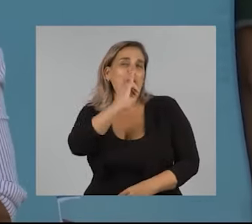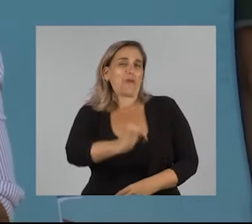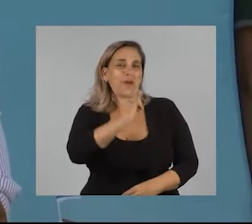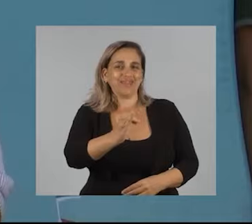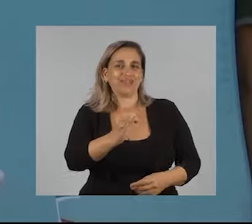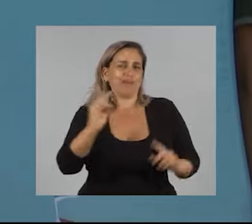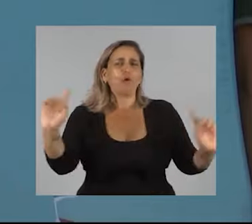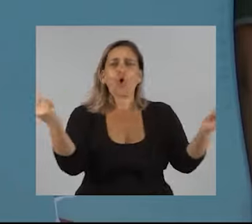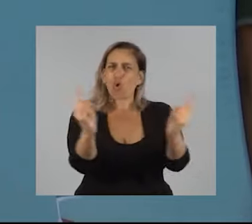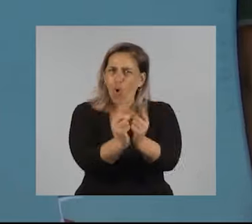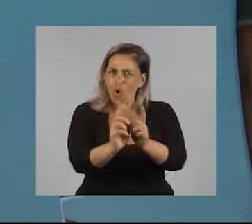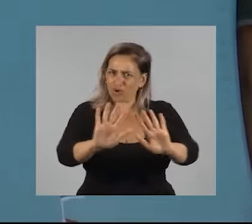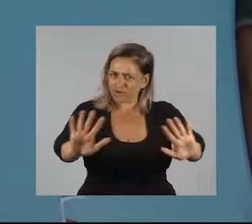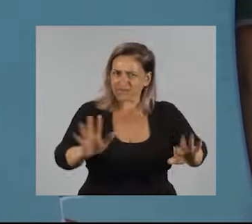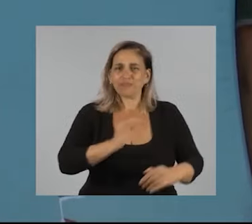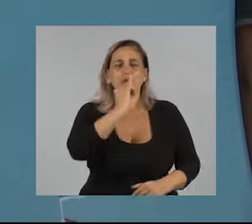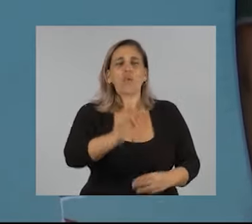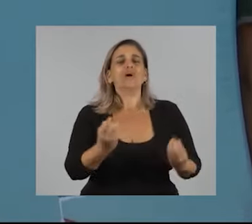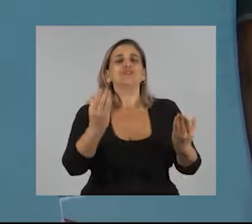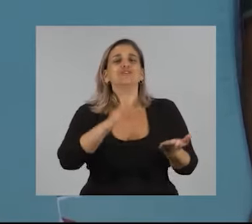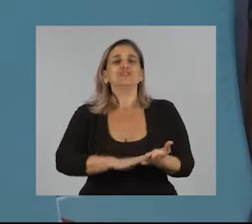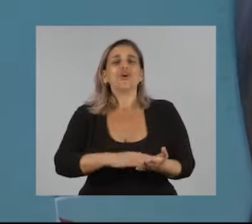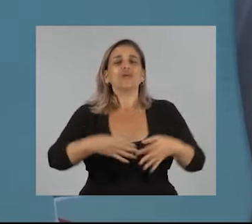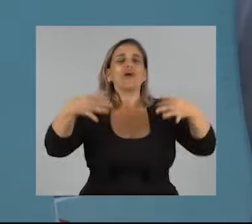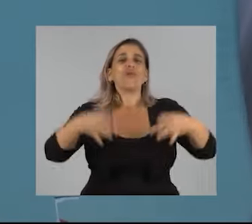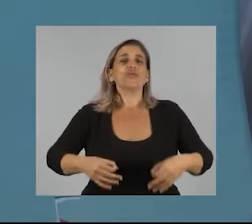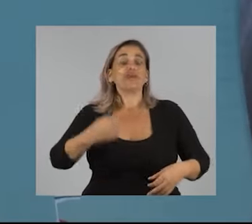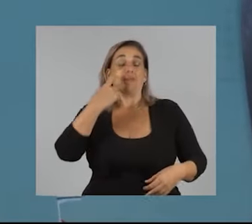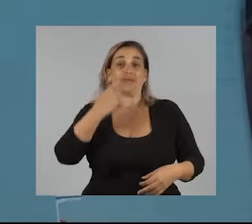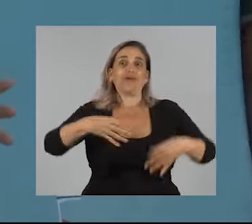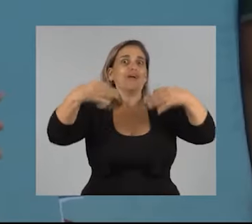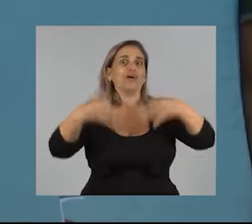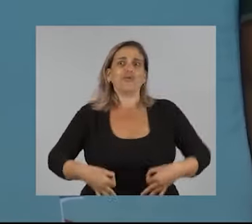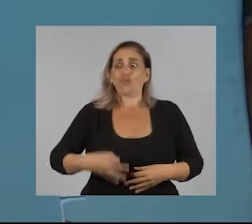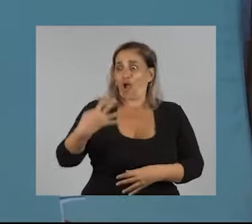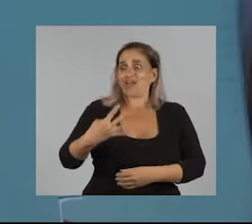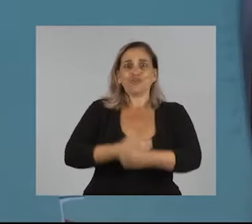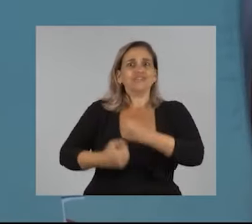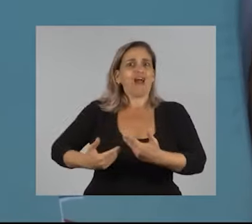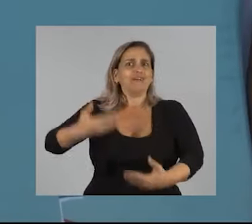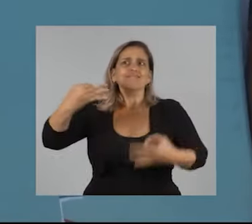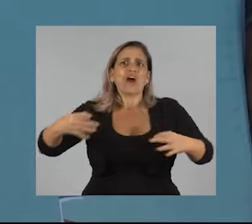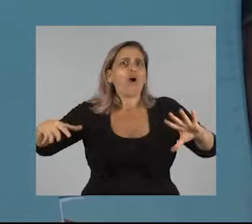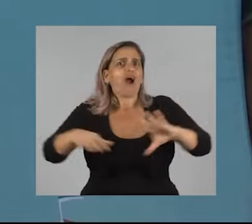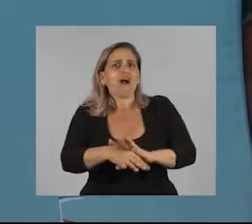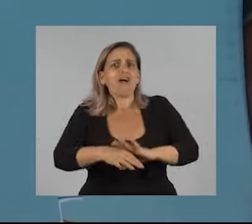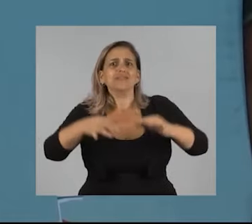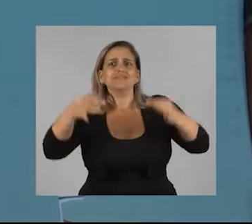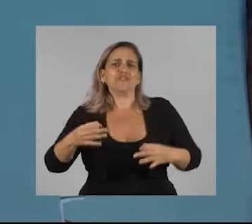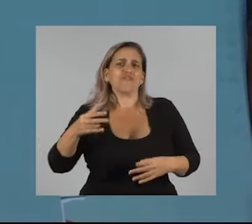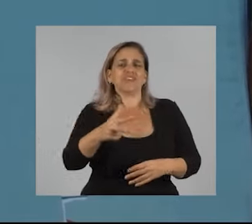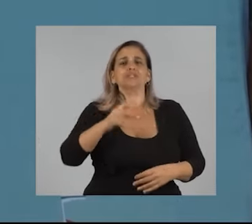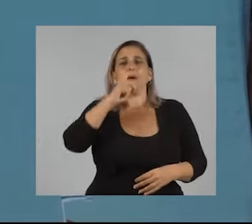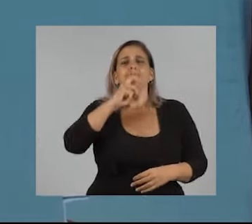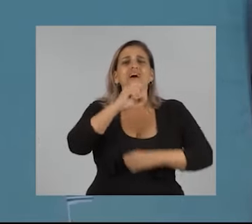que le voy a hacer breve, que me acabo de dar cuenta que fue exactamente hace 14 años. Exactamente hace